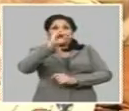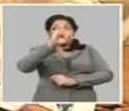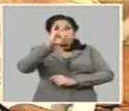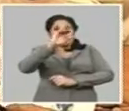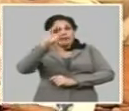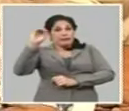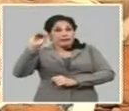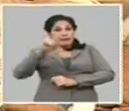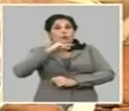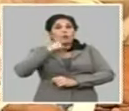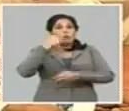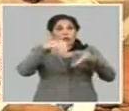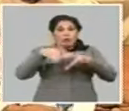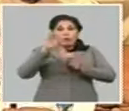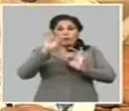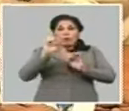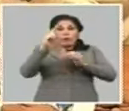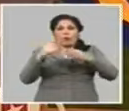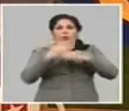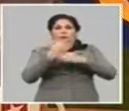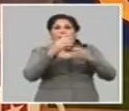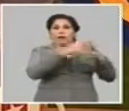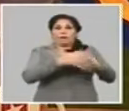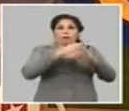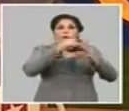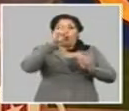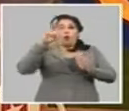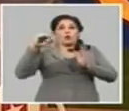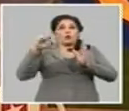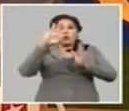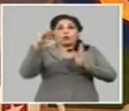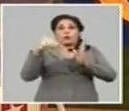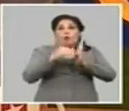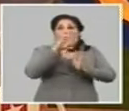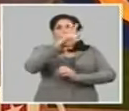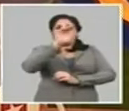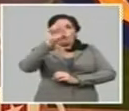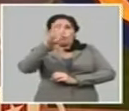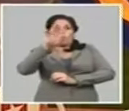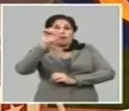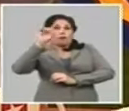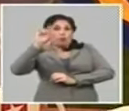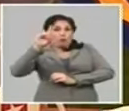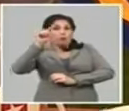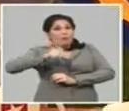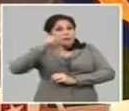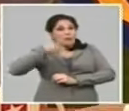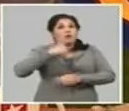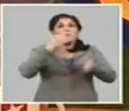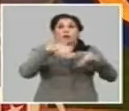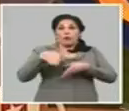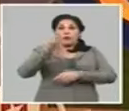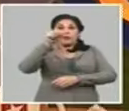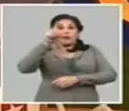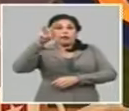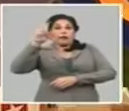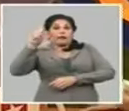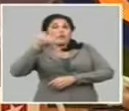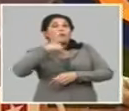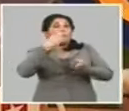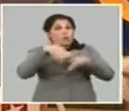se está siguiendo eeuu con 8 mil 459 casos en un día con 131 fallecidos